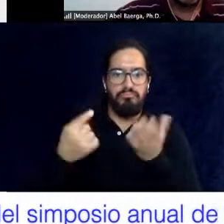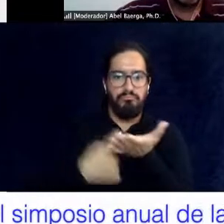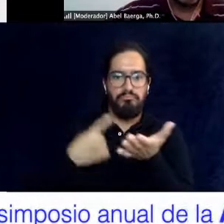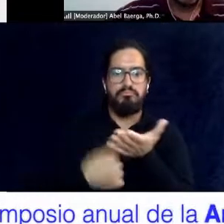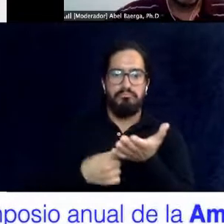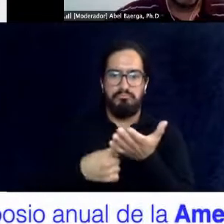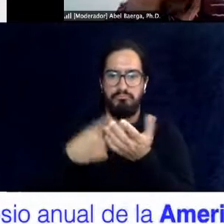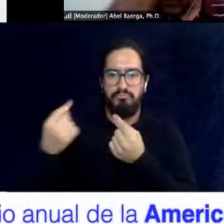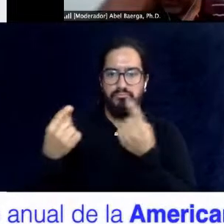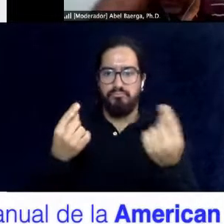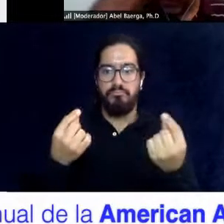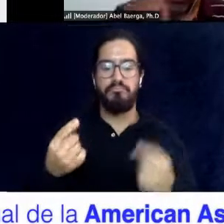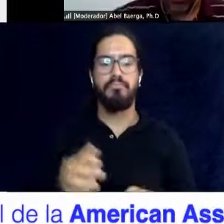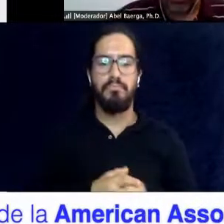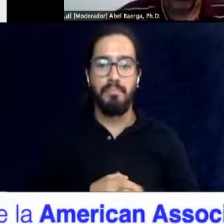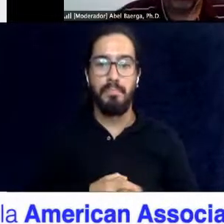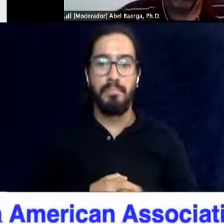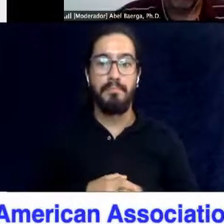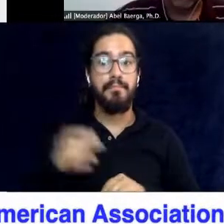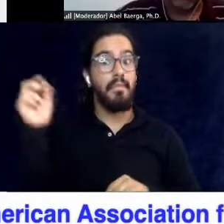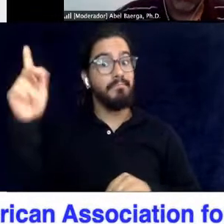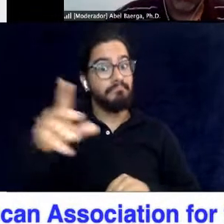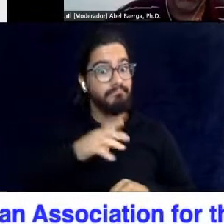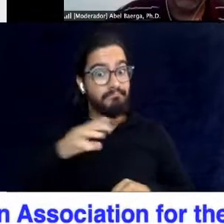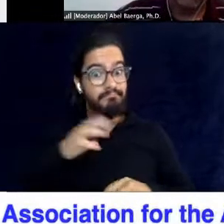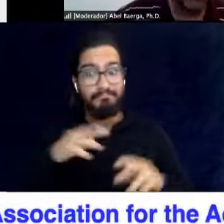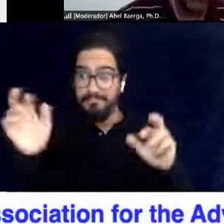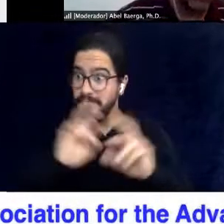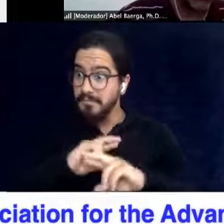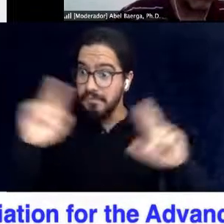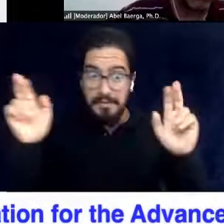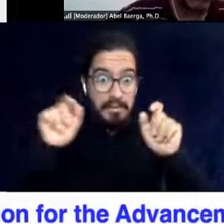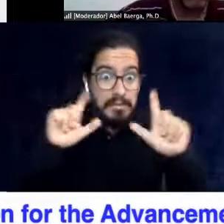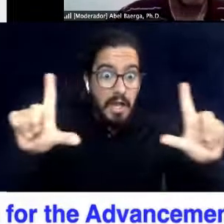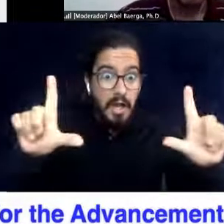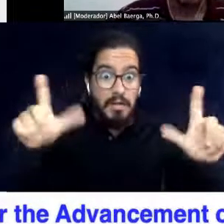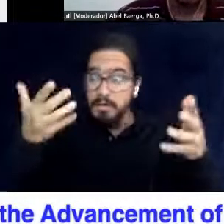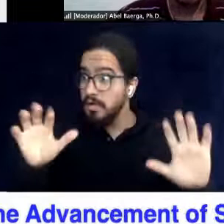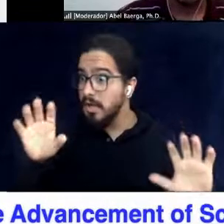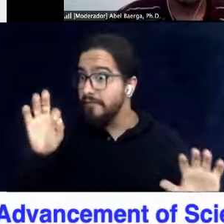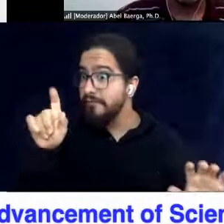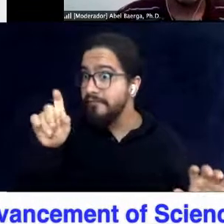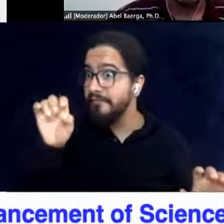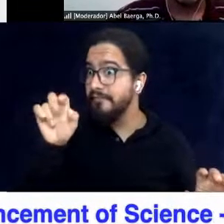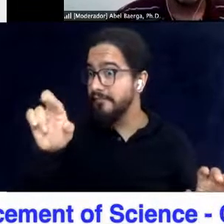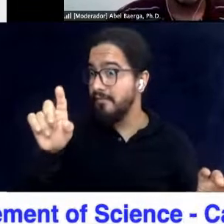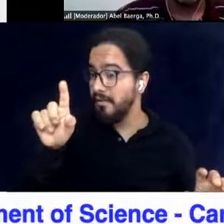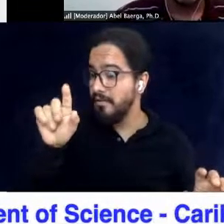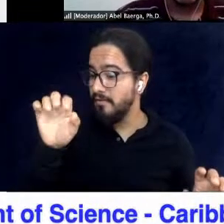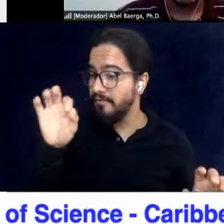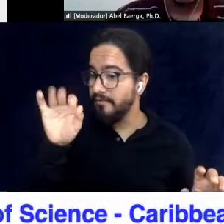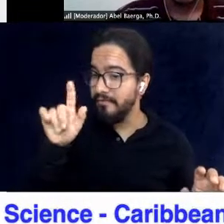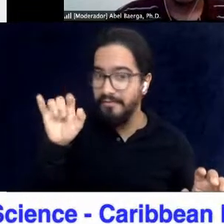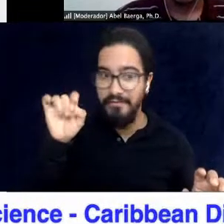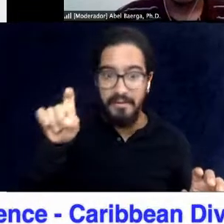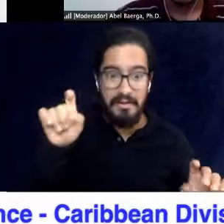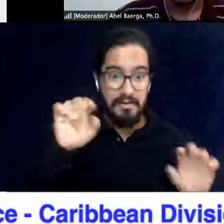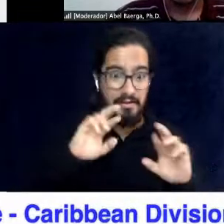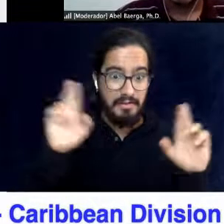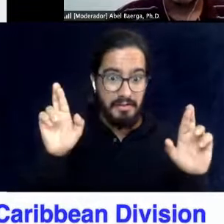Muy bien. Pues ya estamos listos. Estamos en el aire, Félix. No, 30 segundos.